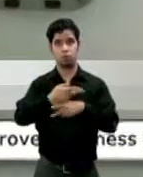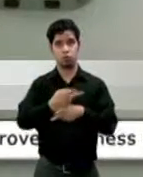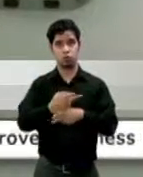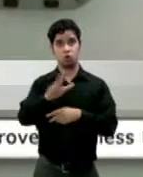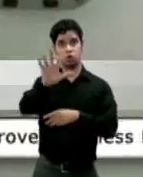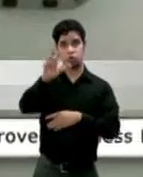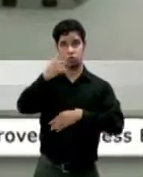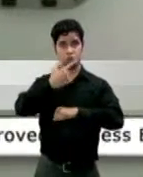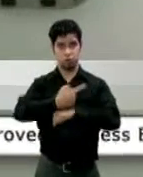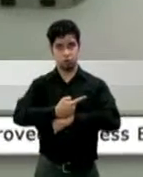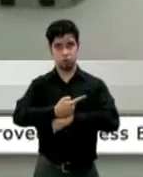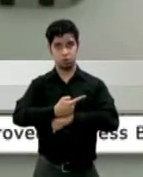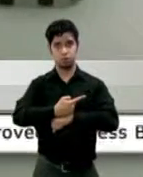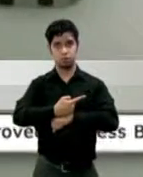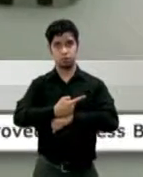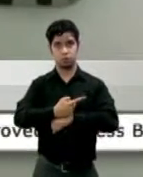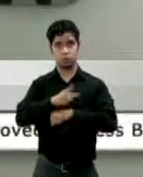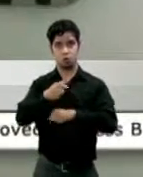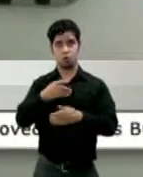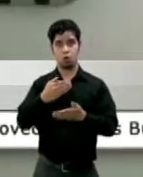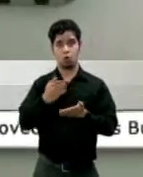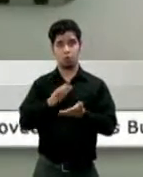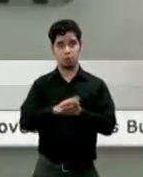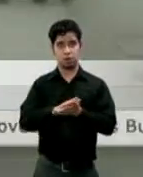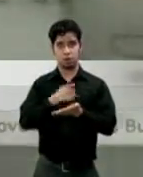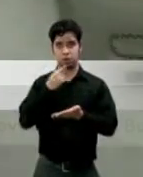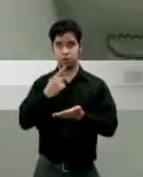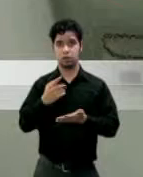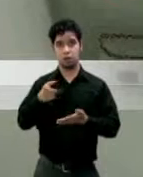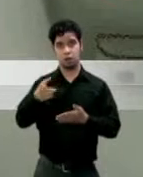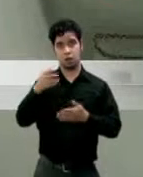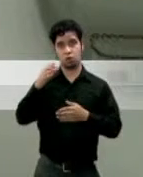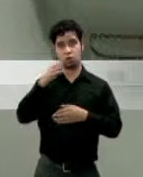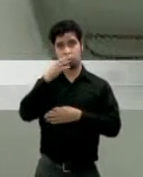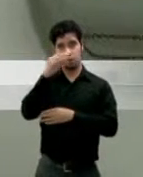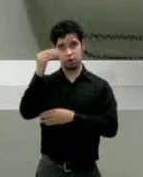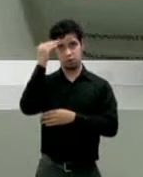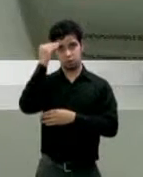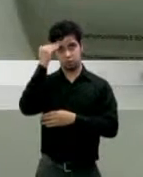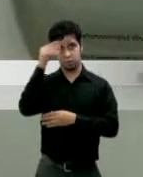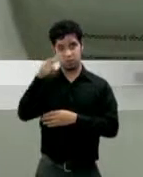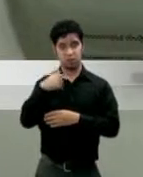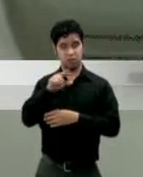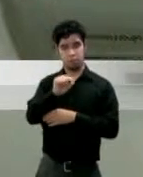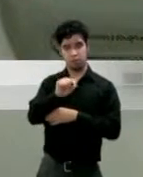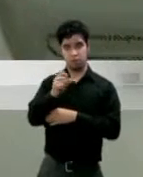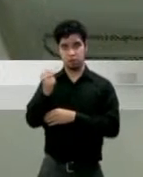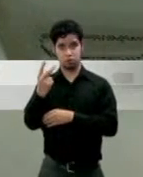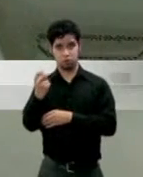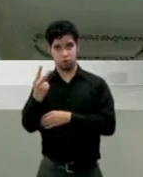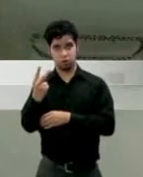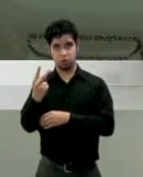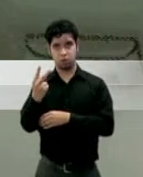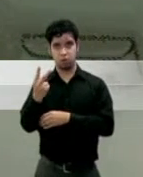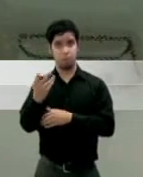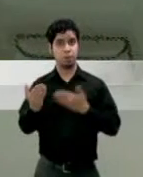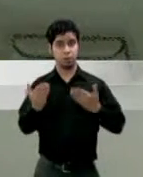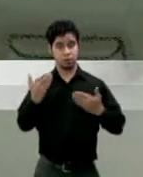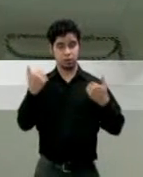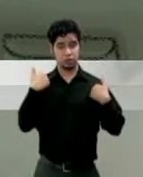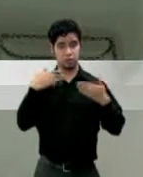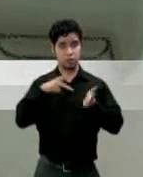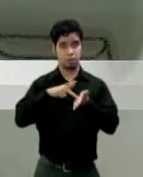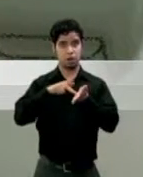5 días. Documentos de la compañía demuestran que la compañía tenía conocimiento del problema desde 2012. La compañía tendría que pagar